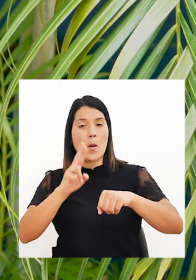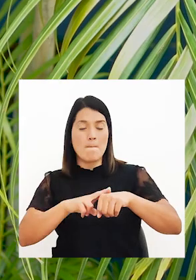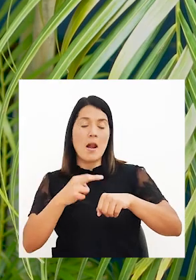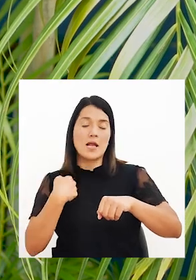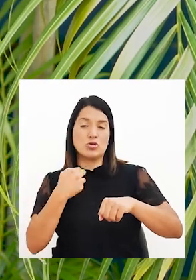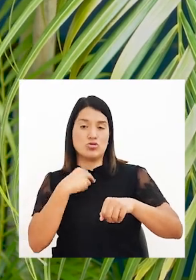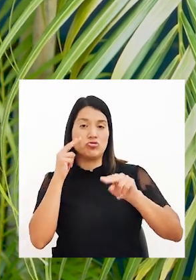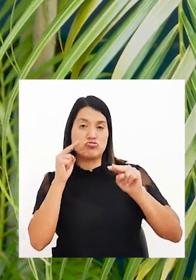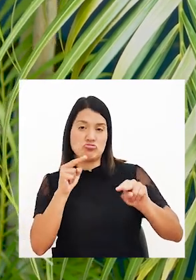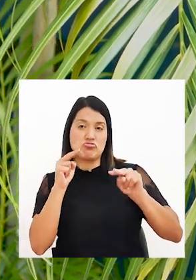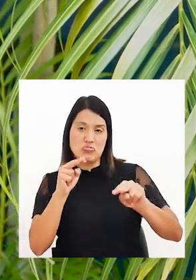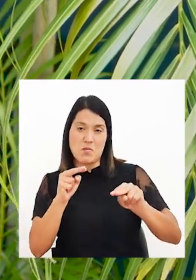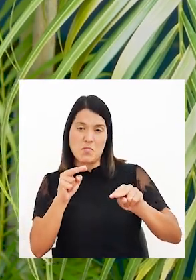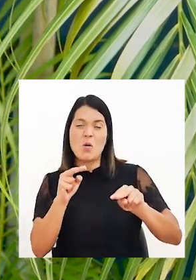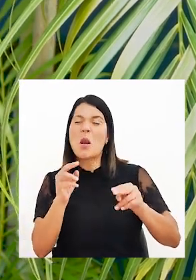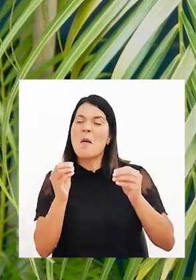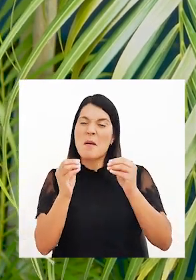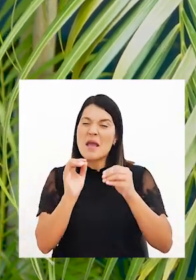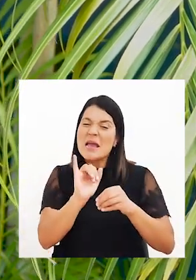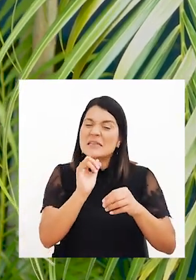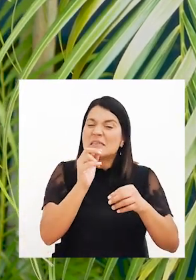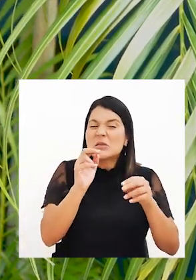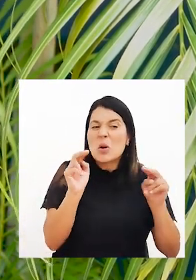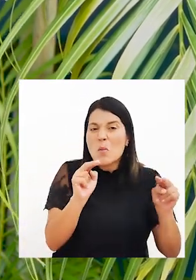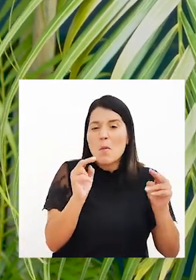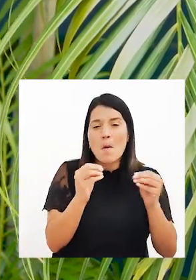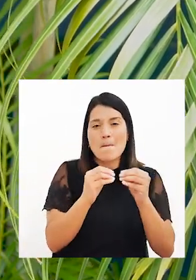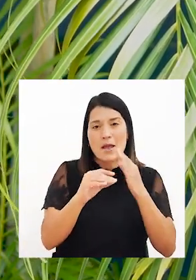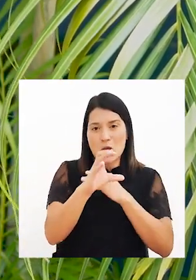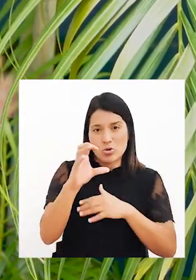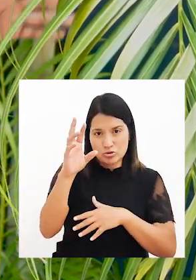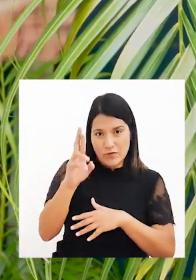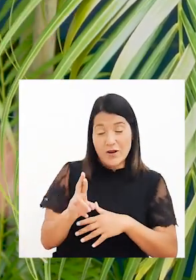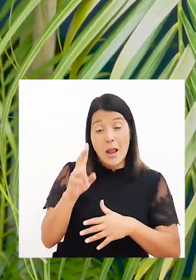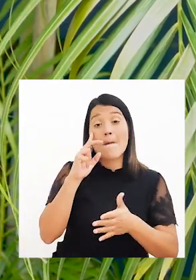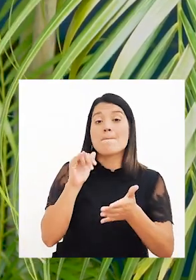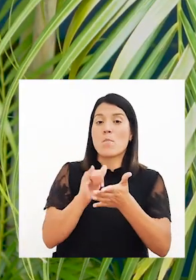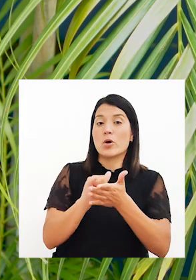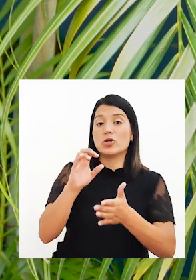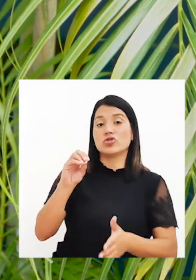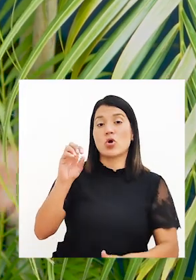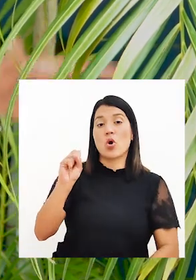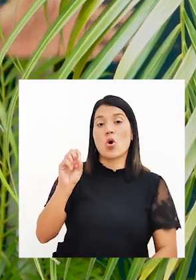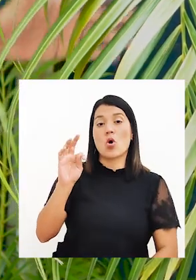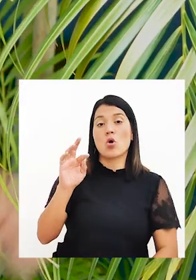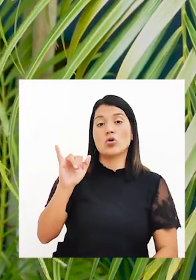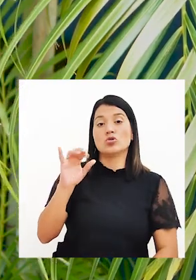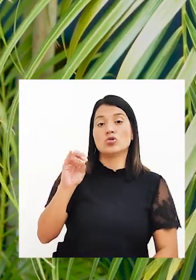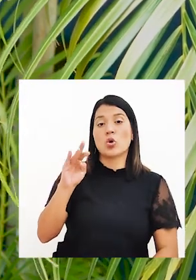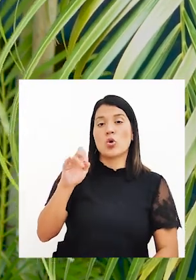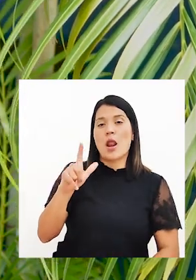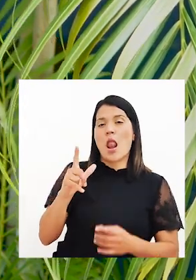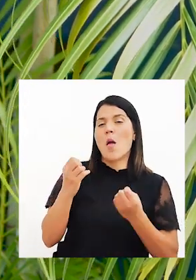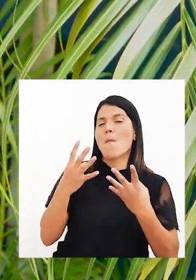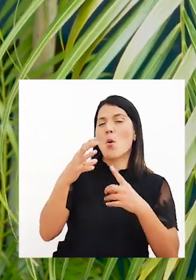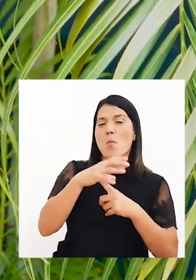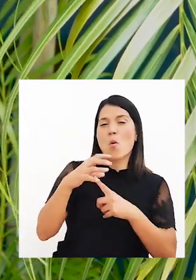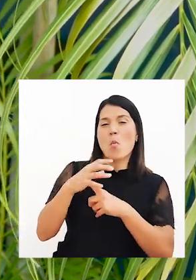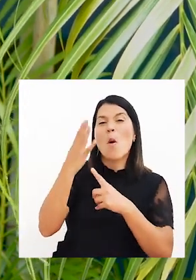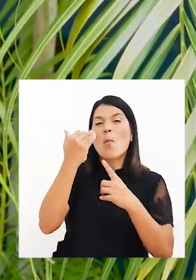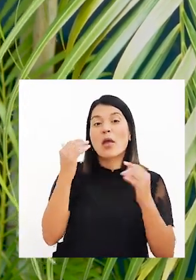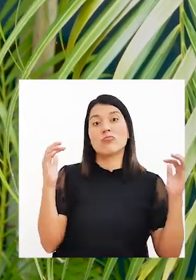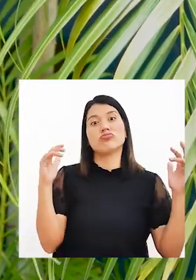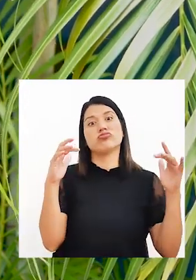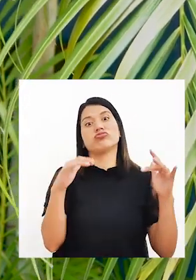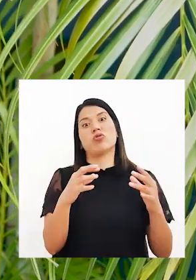dice, ¿verdad? Porque es la tortuga que más se escucha alrededor de aquí en Costa Rica, ¿verdad? Por eso Nacional es muy popular, porque tenemos una gran actividad de tortugas aquí,